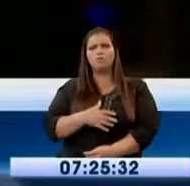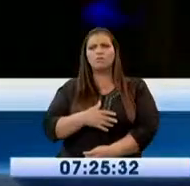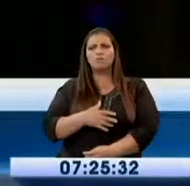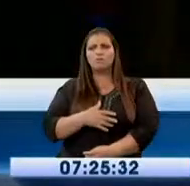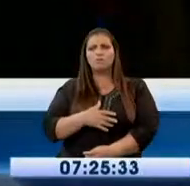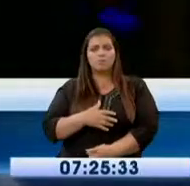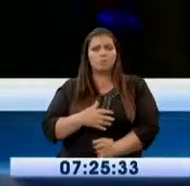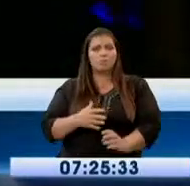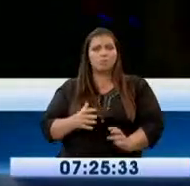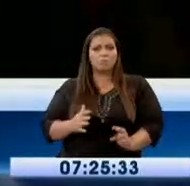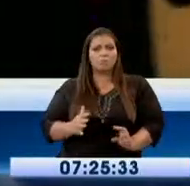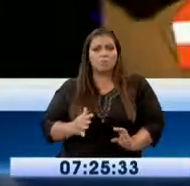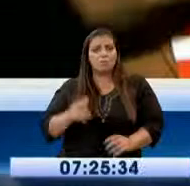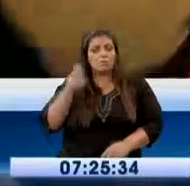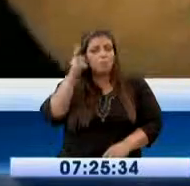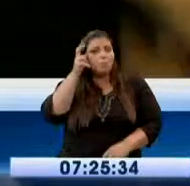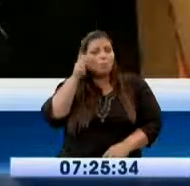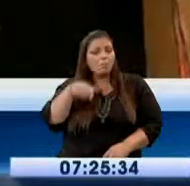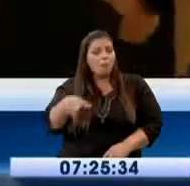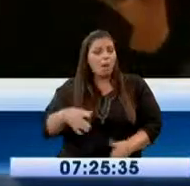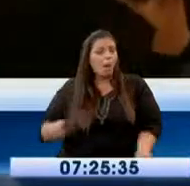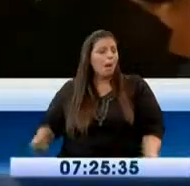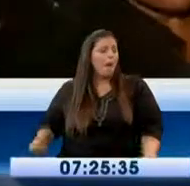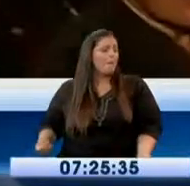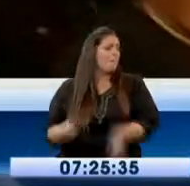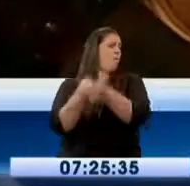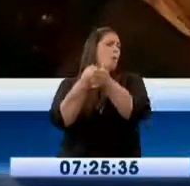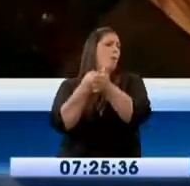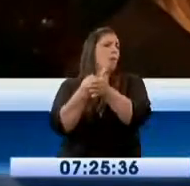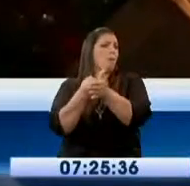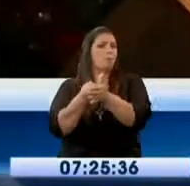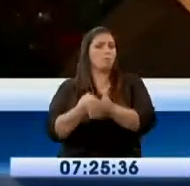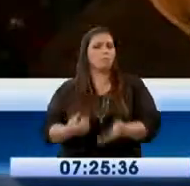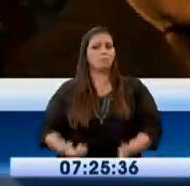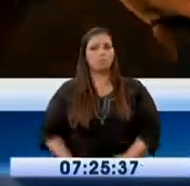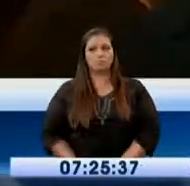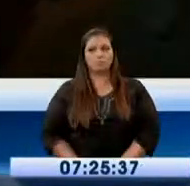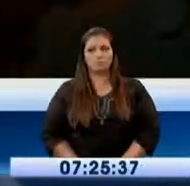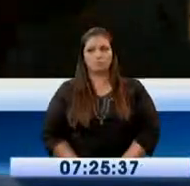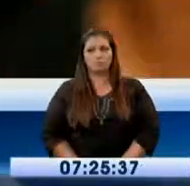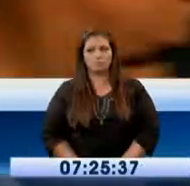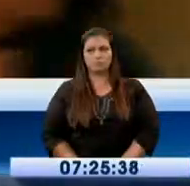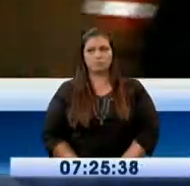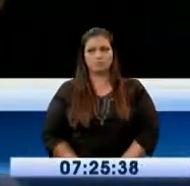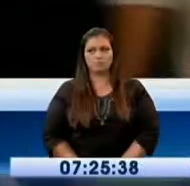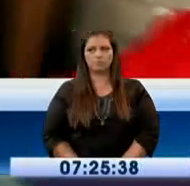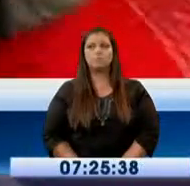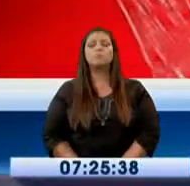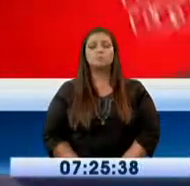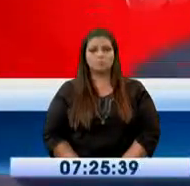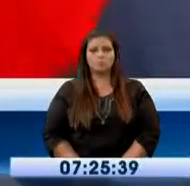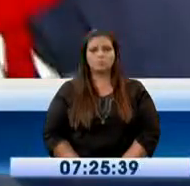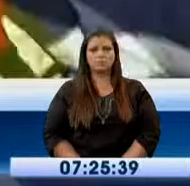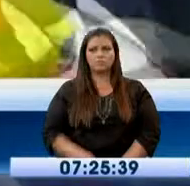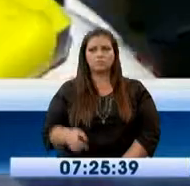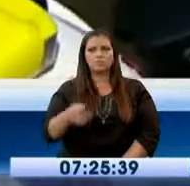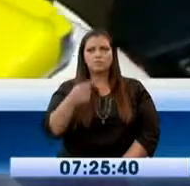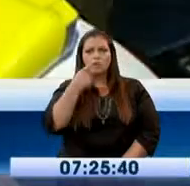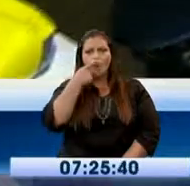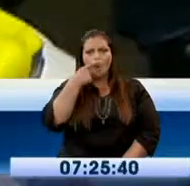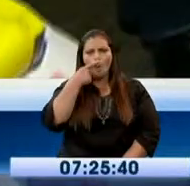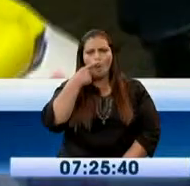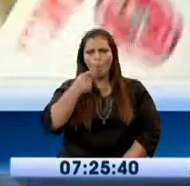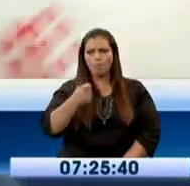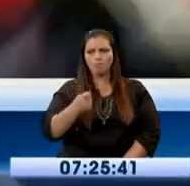que creo que amortiguó el golpe y no hizo que sea tan grave las cosas. Sereno, pero no menos sorprendido por lo ocurrido, fue como uno